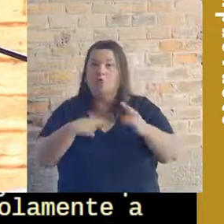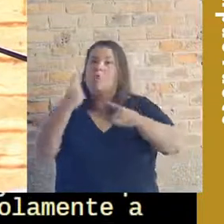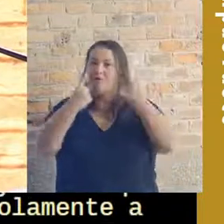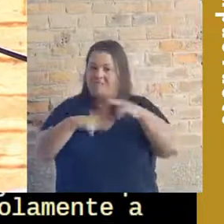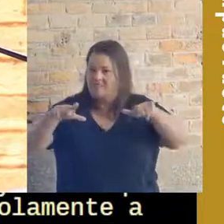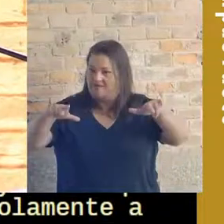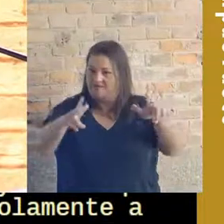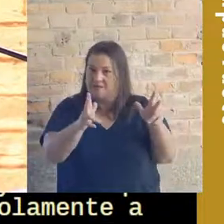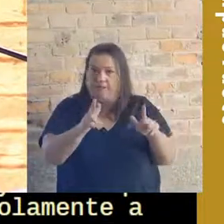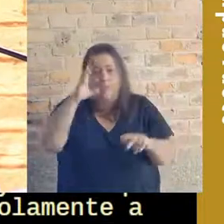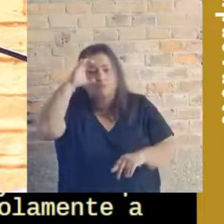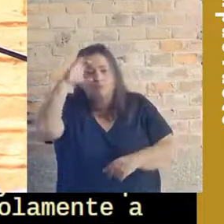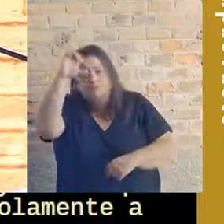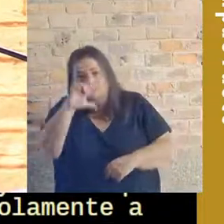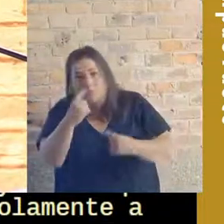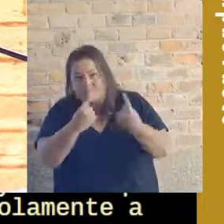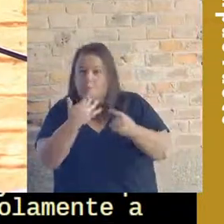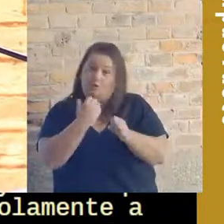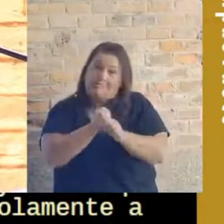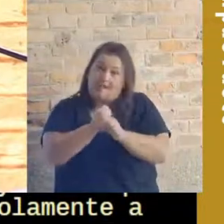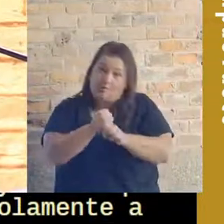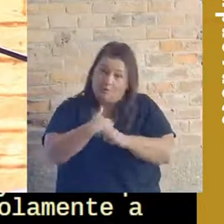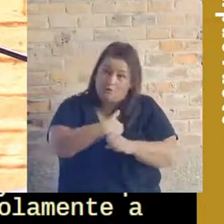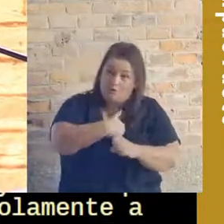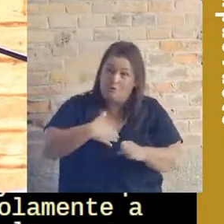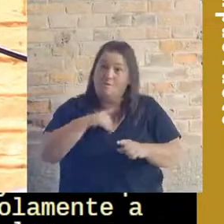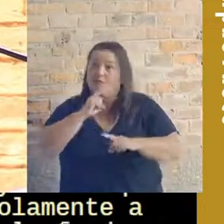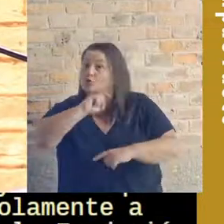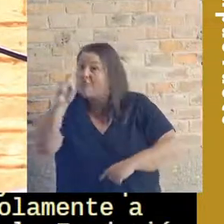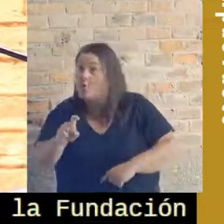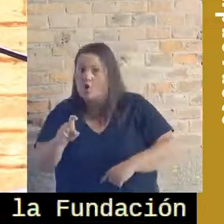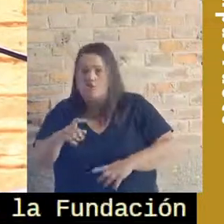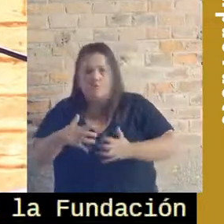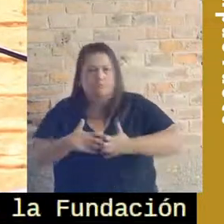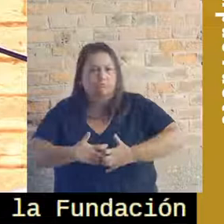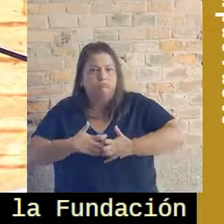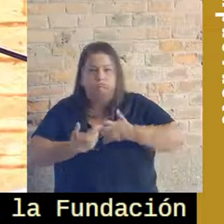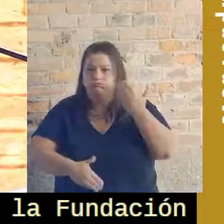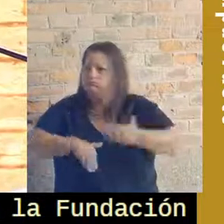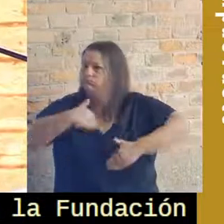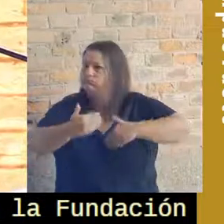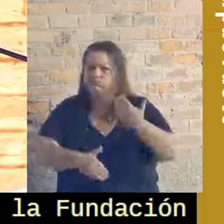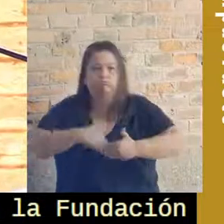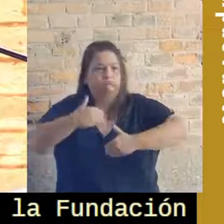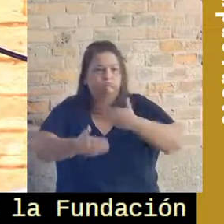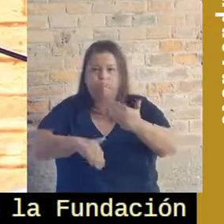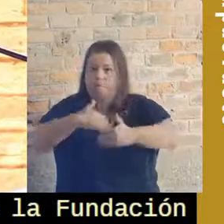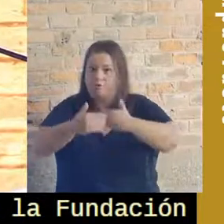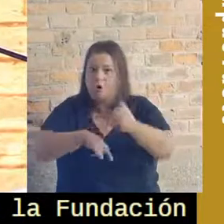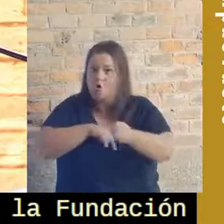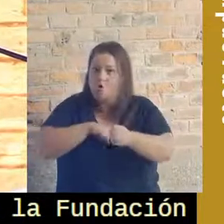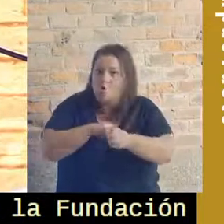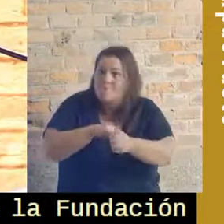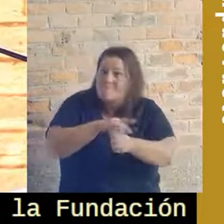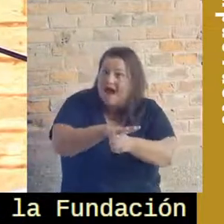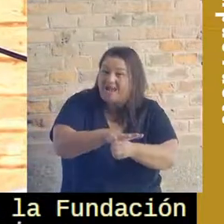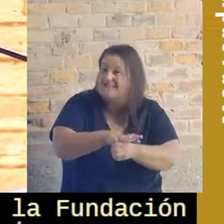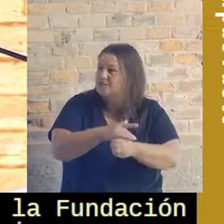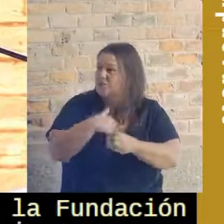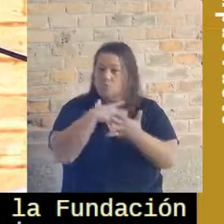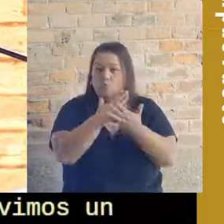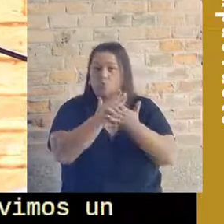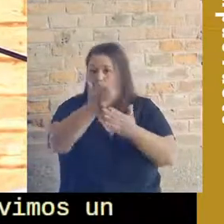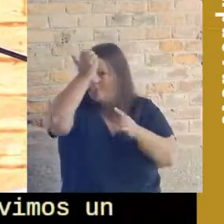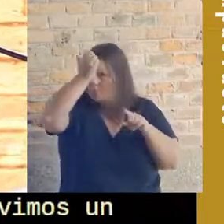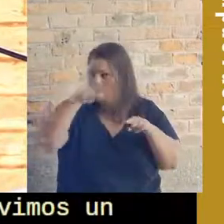patio butacas estoy trabajando porque la fundación una maquinaria que no para el lunes y martes tuvimos un curso en